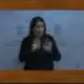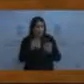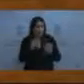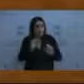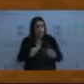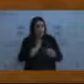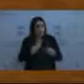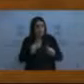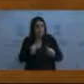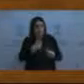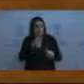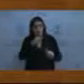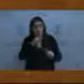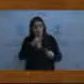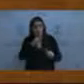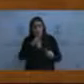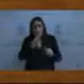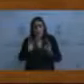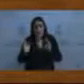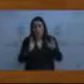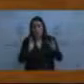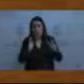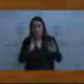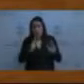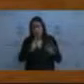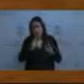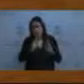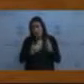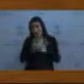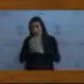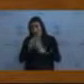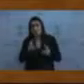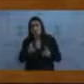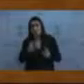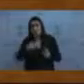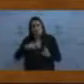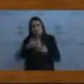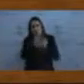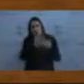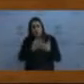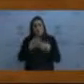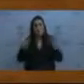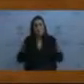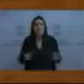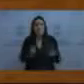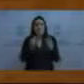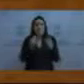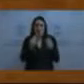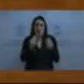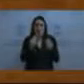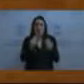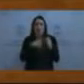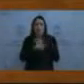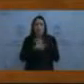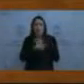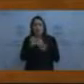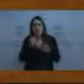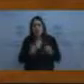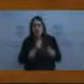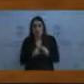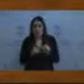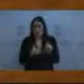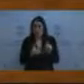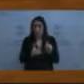de sesiones de la Junta General, estamos estudiando mejorar la gestión del salario social. En breve registraremos una proposición de